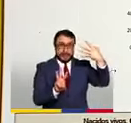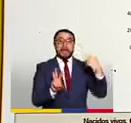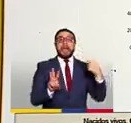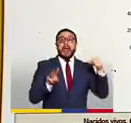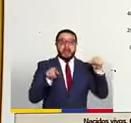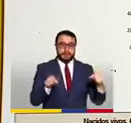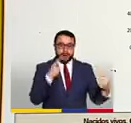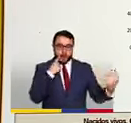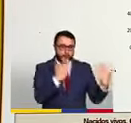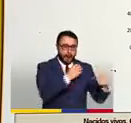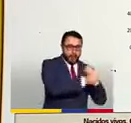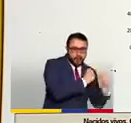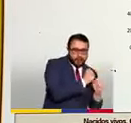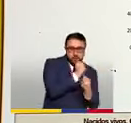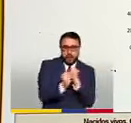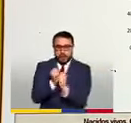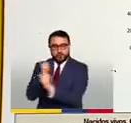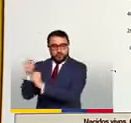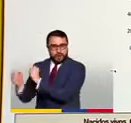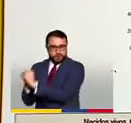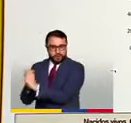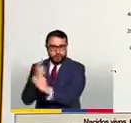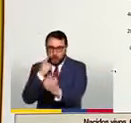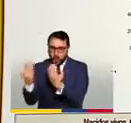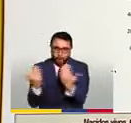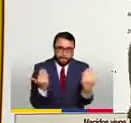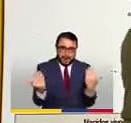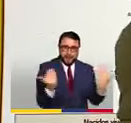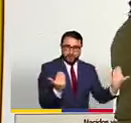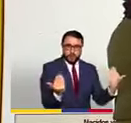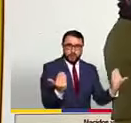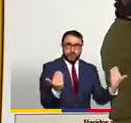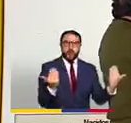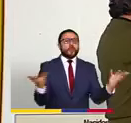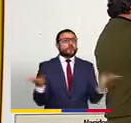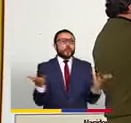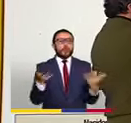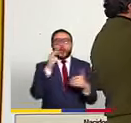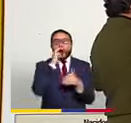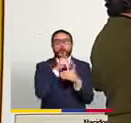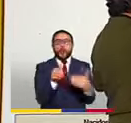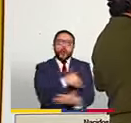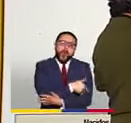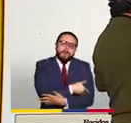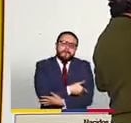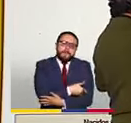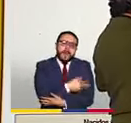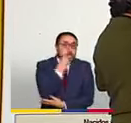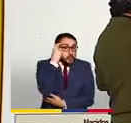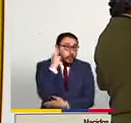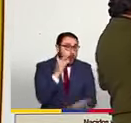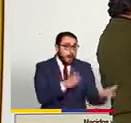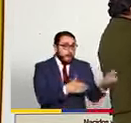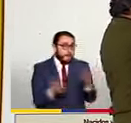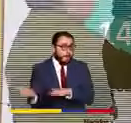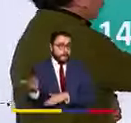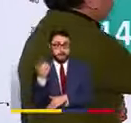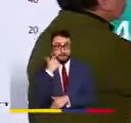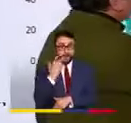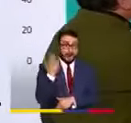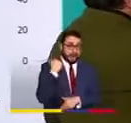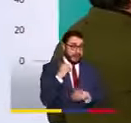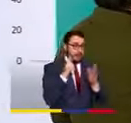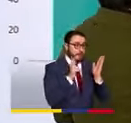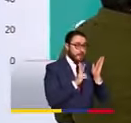muertos en el Chocó. Comparando los años, fue difícil en el 23, bajamos de 144